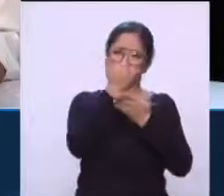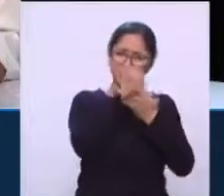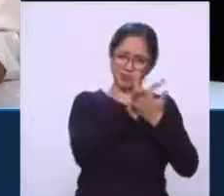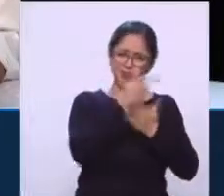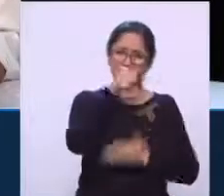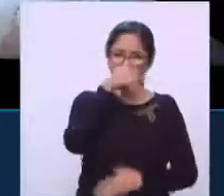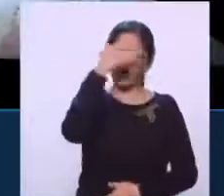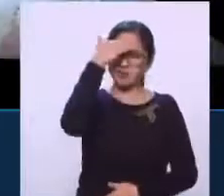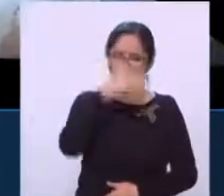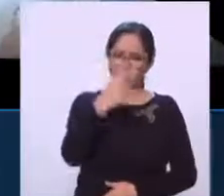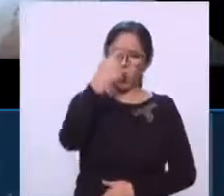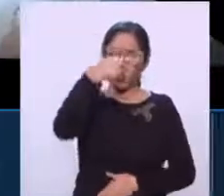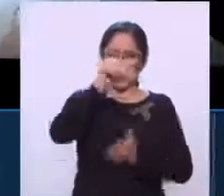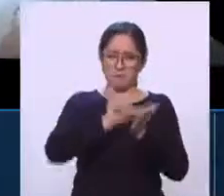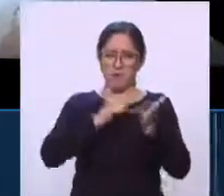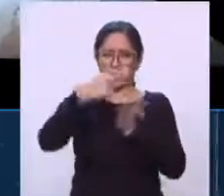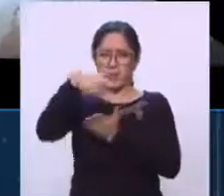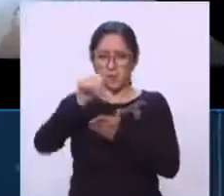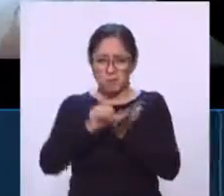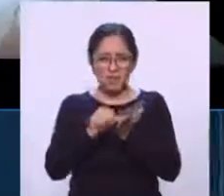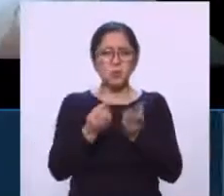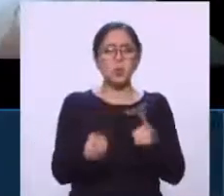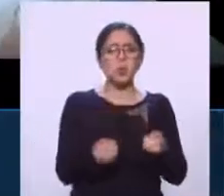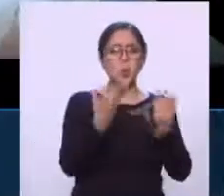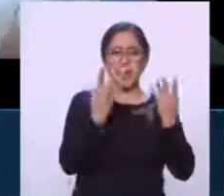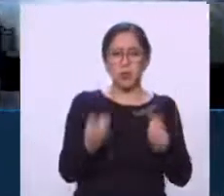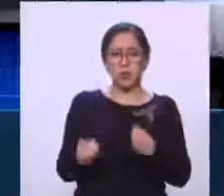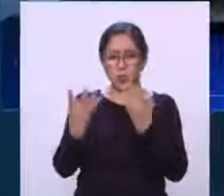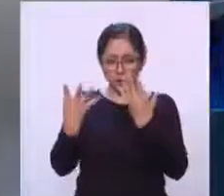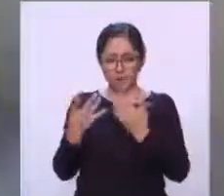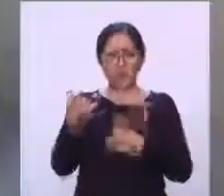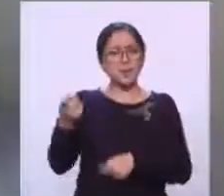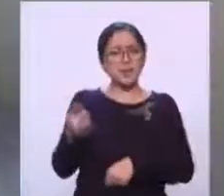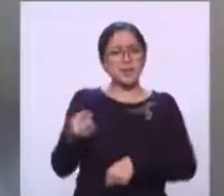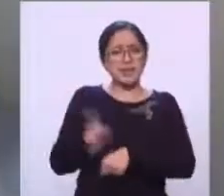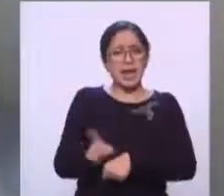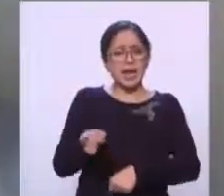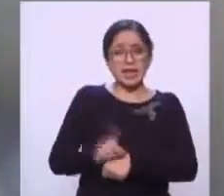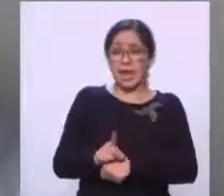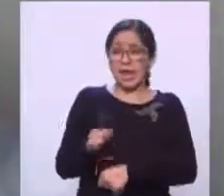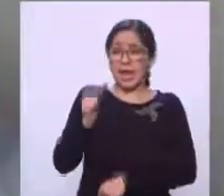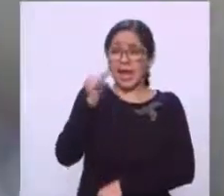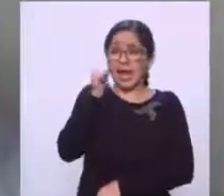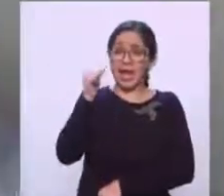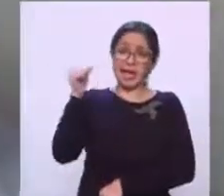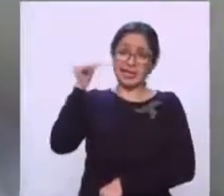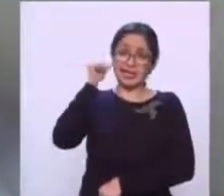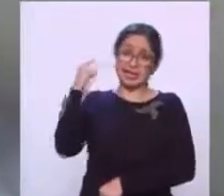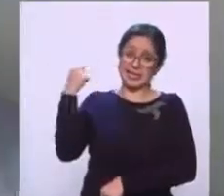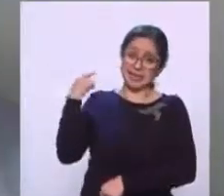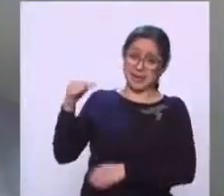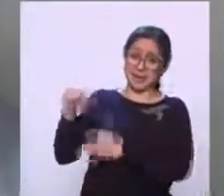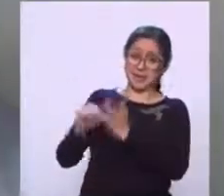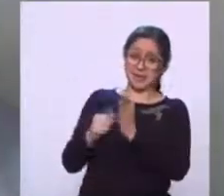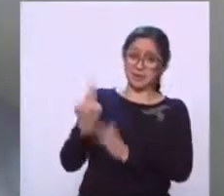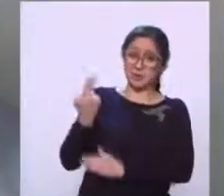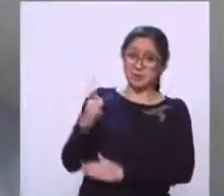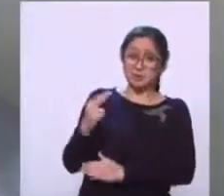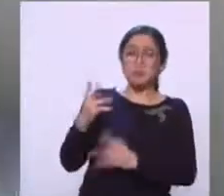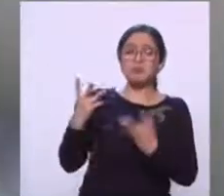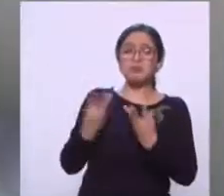un conteo mensual y un conteo diario. En el conteo diario, hasta el día de ayer, en el mes de noviembre,